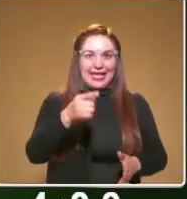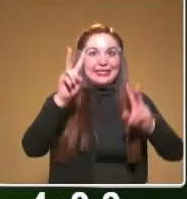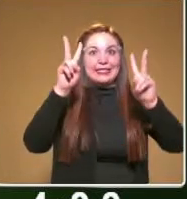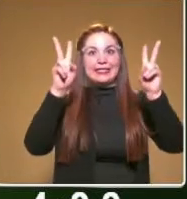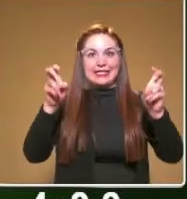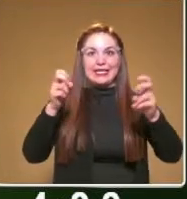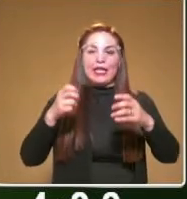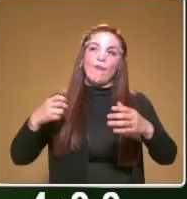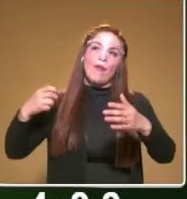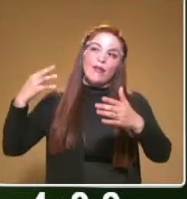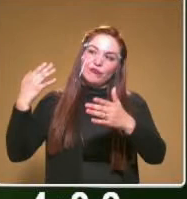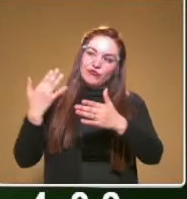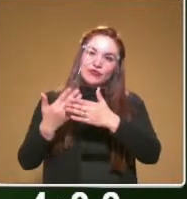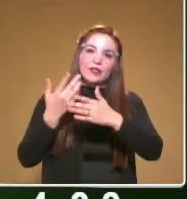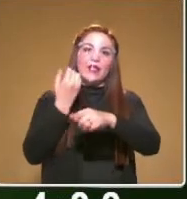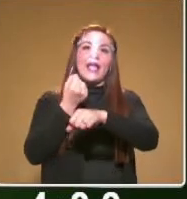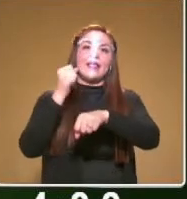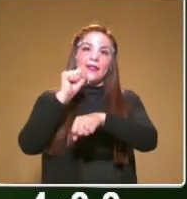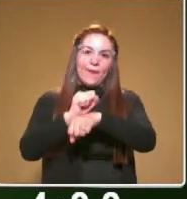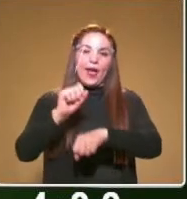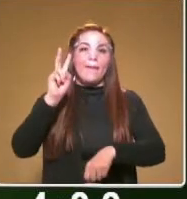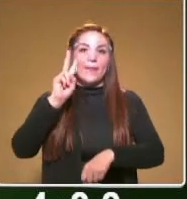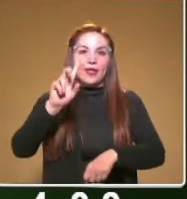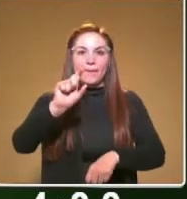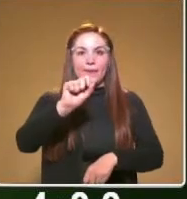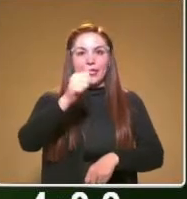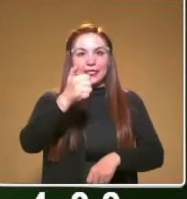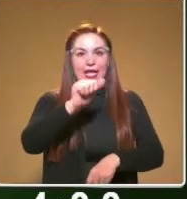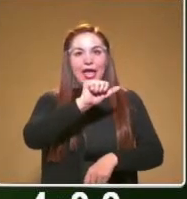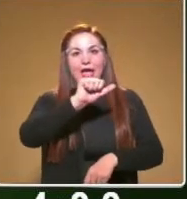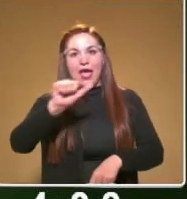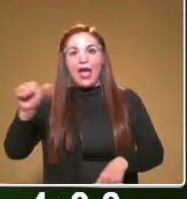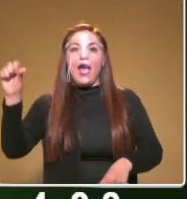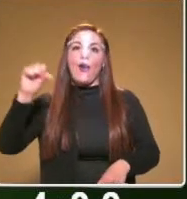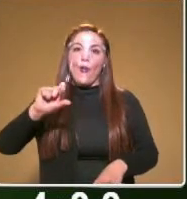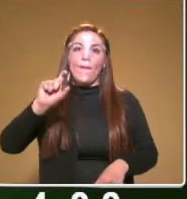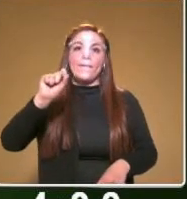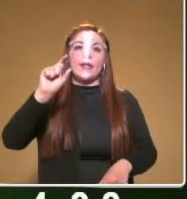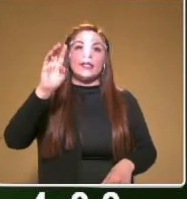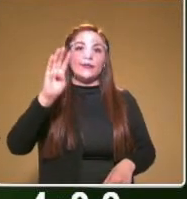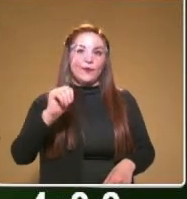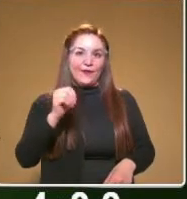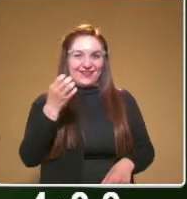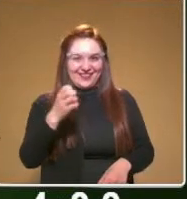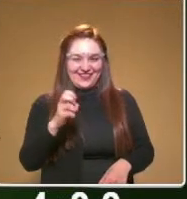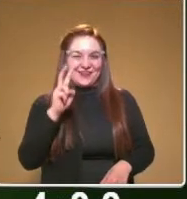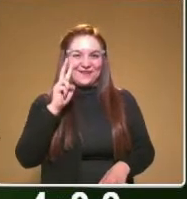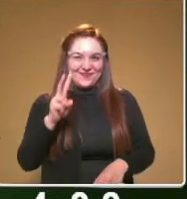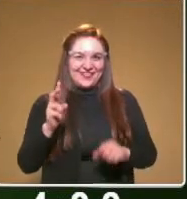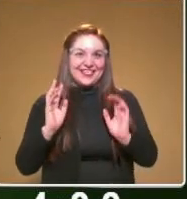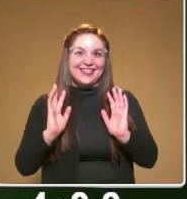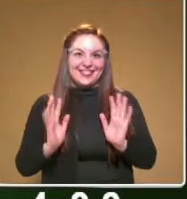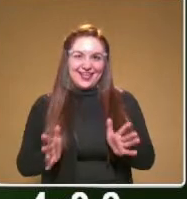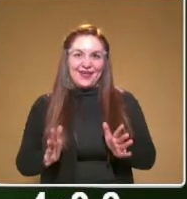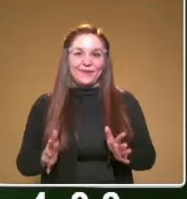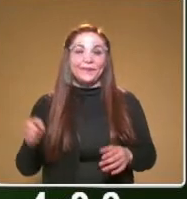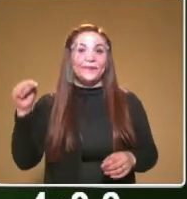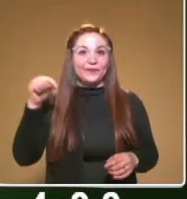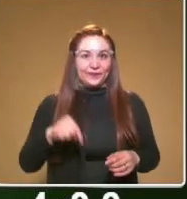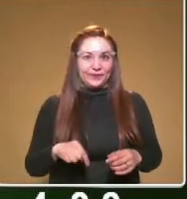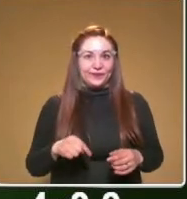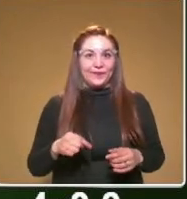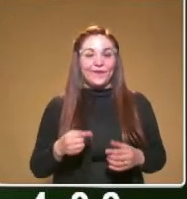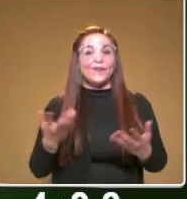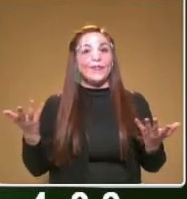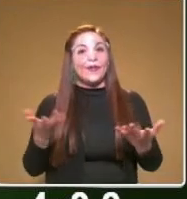lo largo de la semana, del 26 hasta hoy, 29 de enero. Y aquí con nosotros, maestra, lo vamos a trabajar, pero hasta